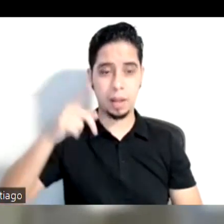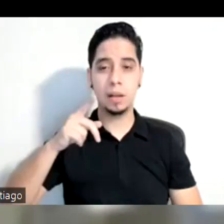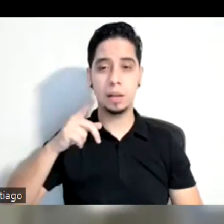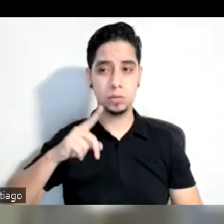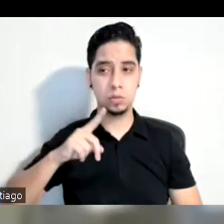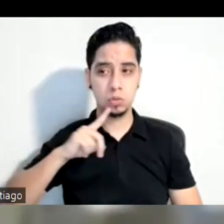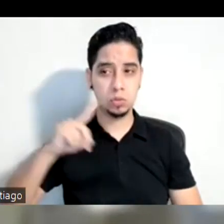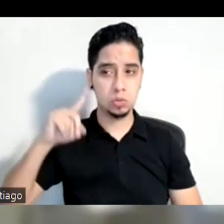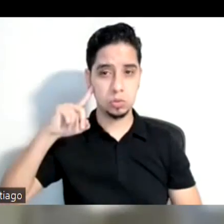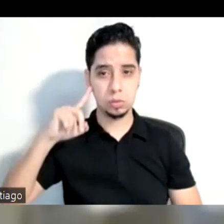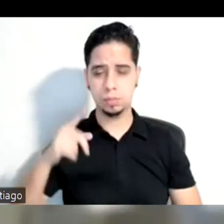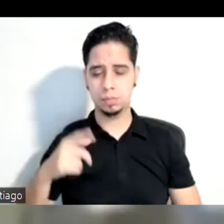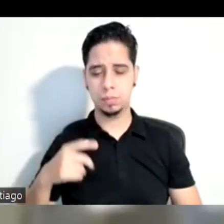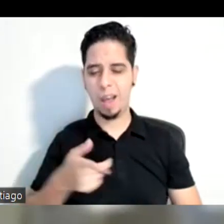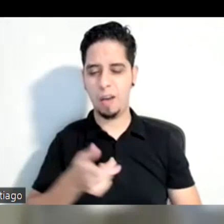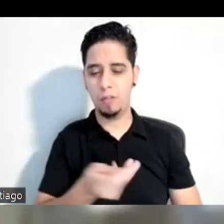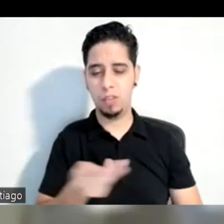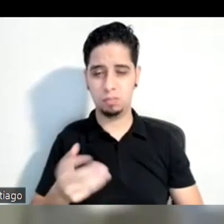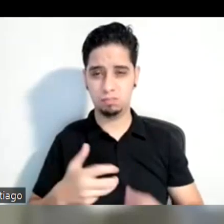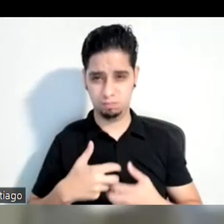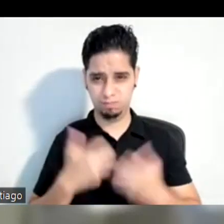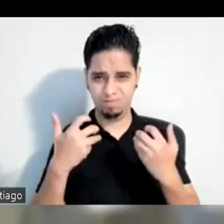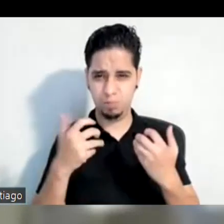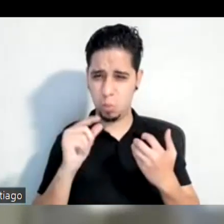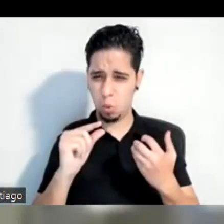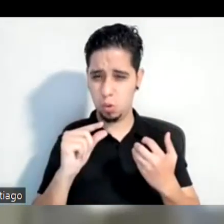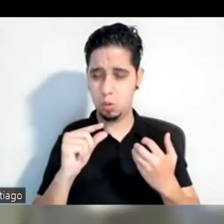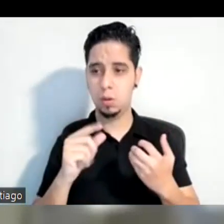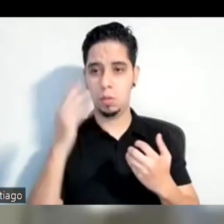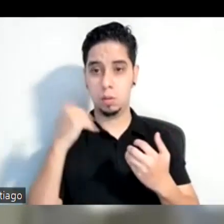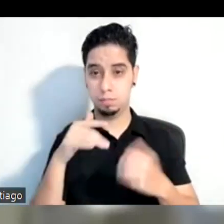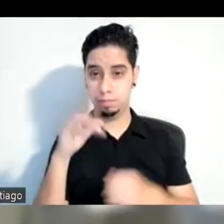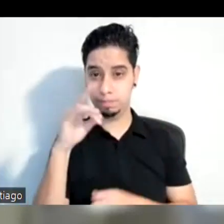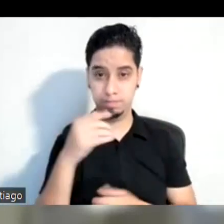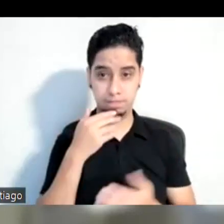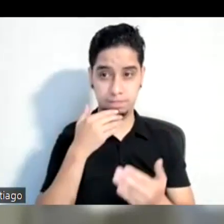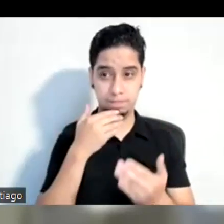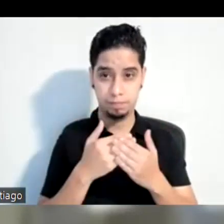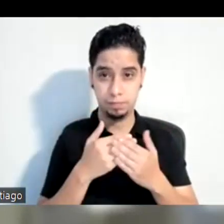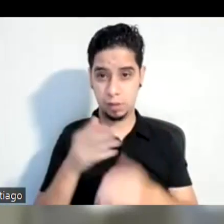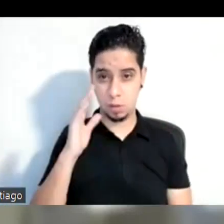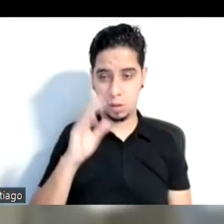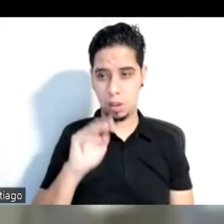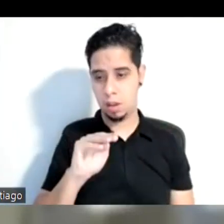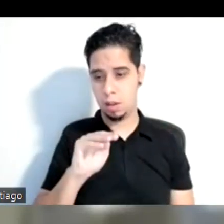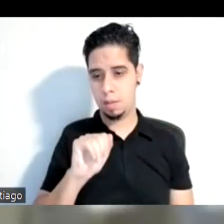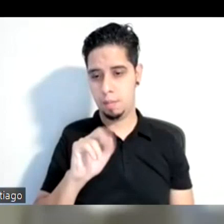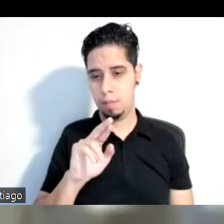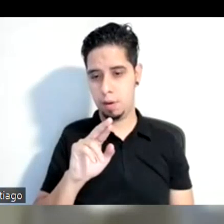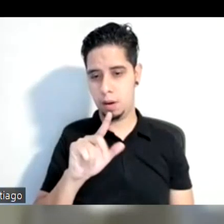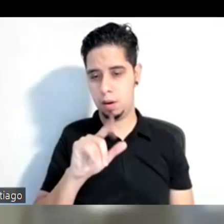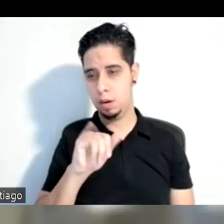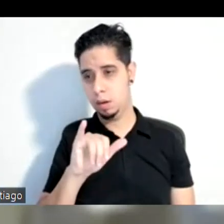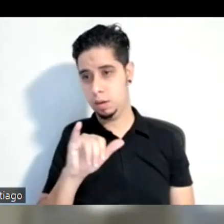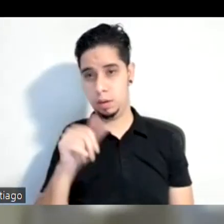qué? Porque consiguieron, ¿verdad? Gracias a Dios y gracias a Marley Madley, que fue la primera recipiente